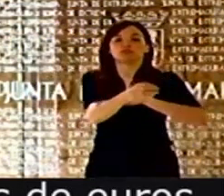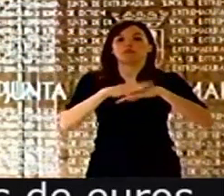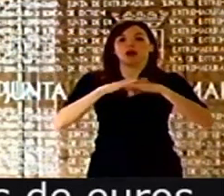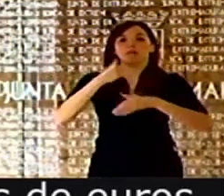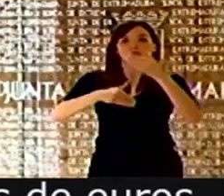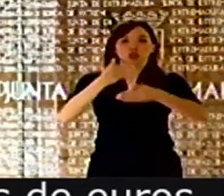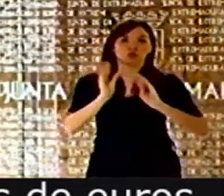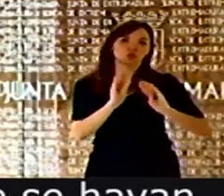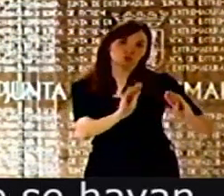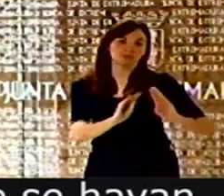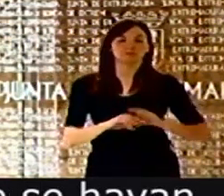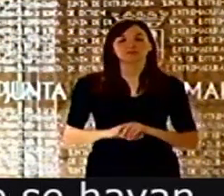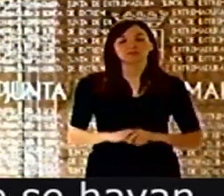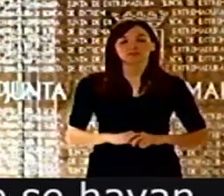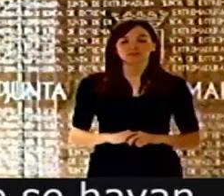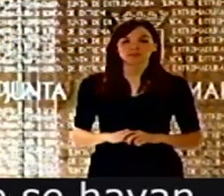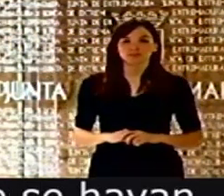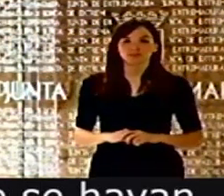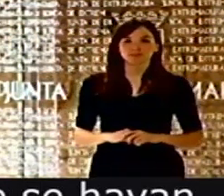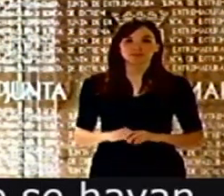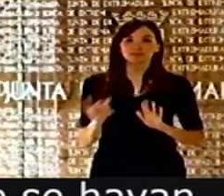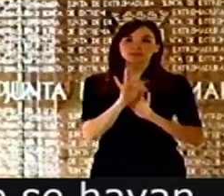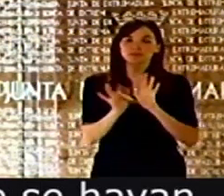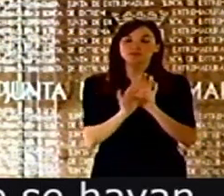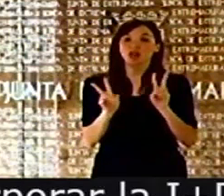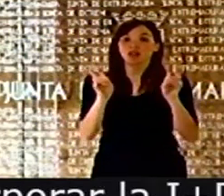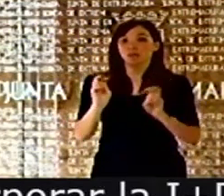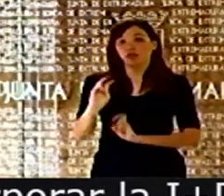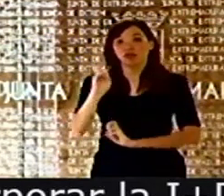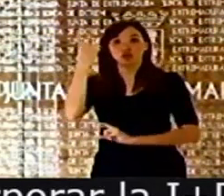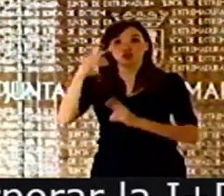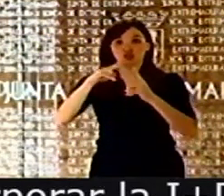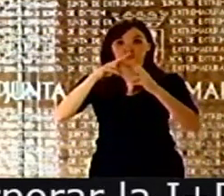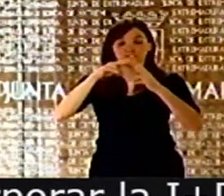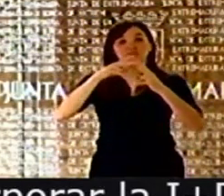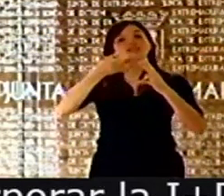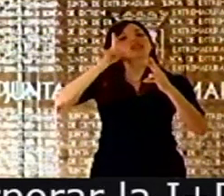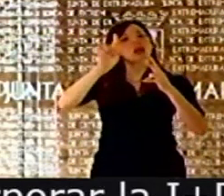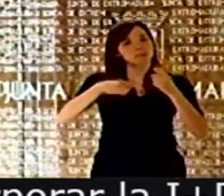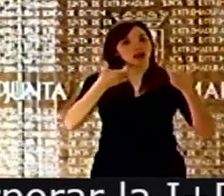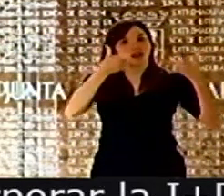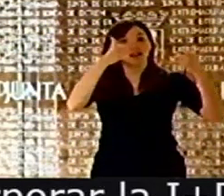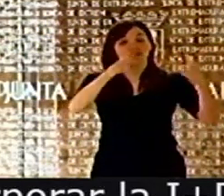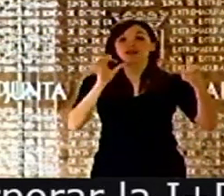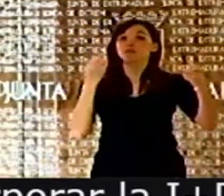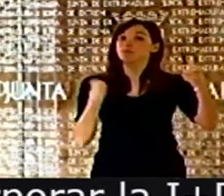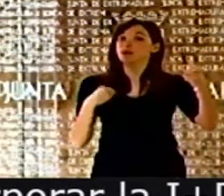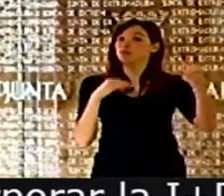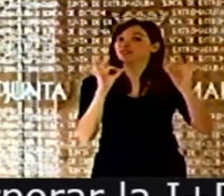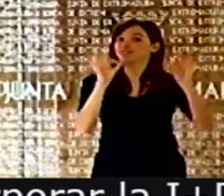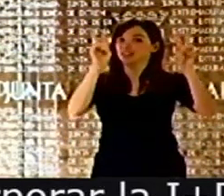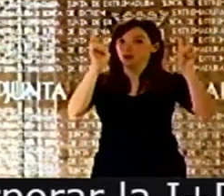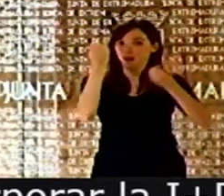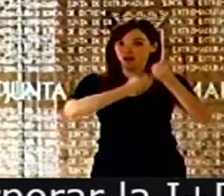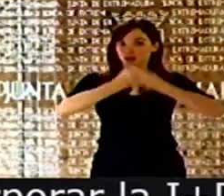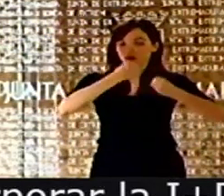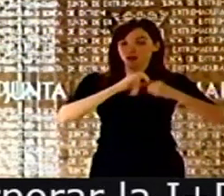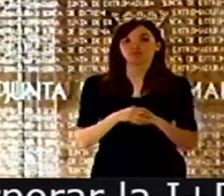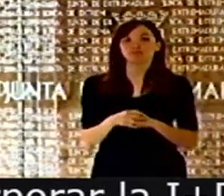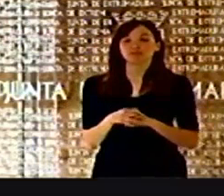procesos. En segundo lugar, y también dentro del asunto de la cartera de Economía, el Consejo